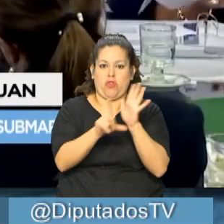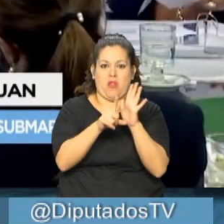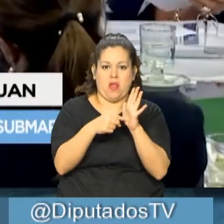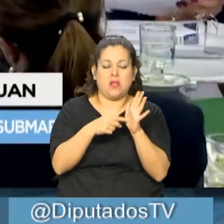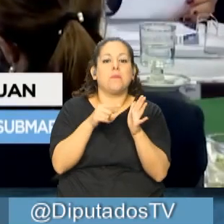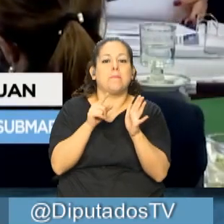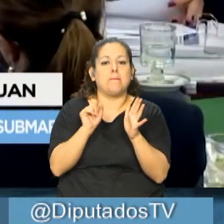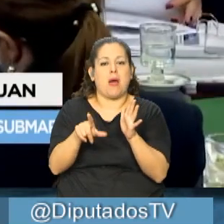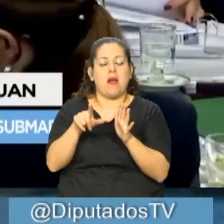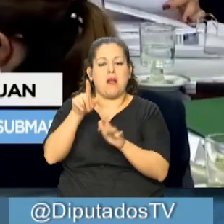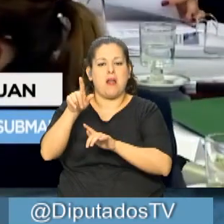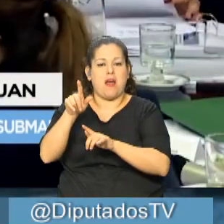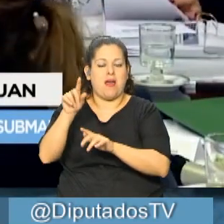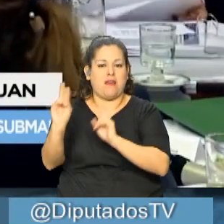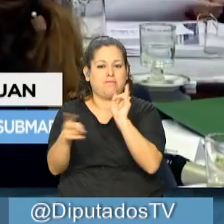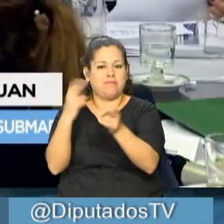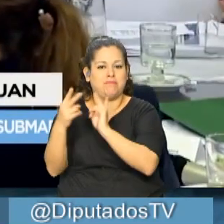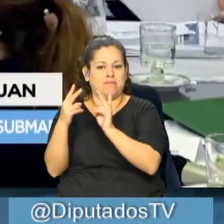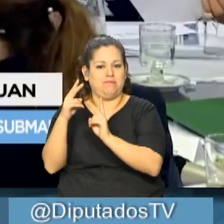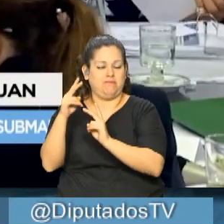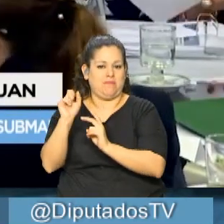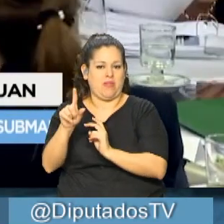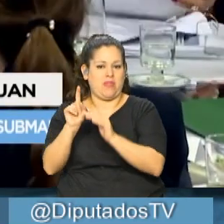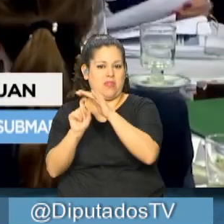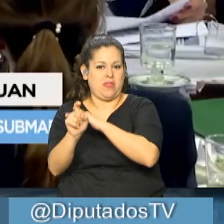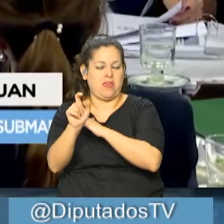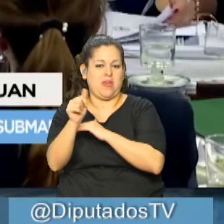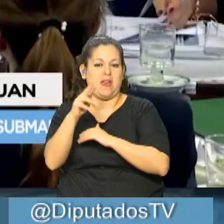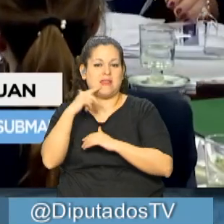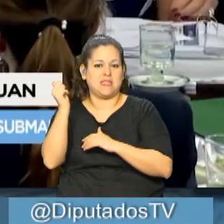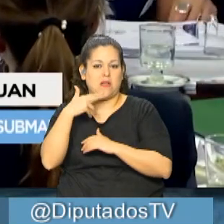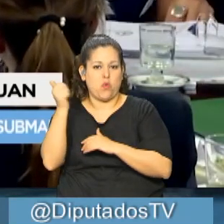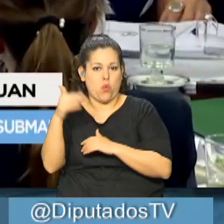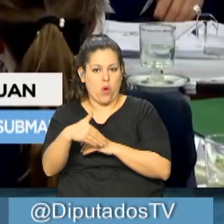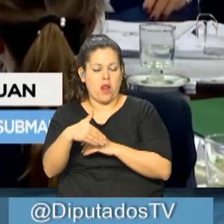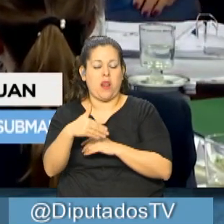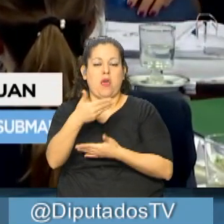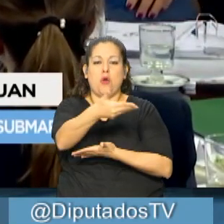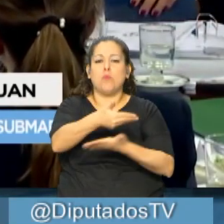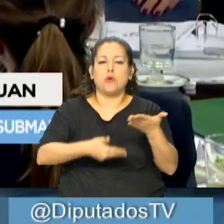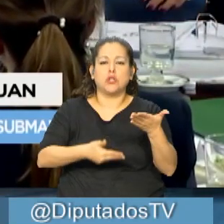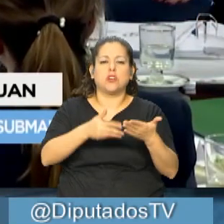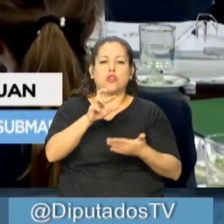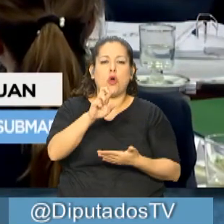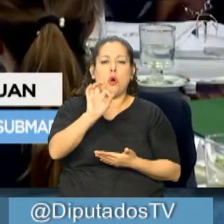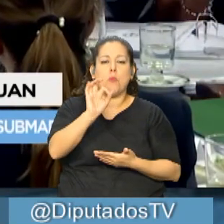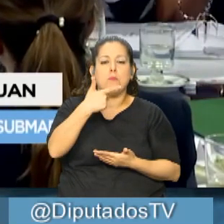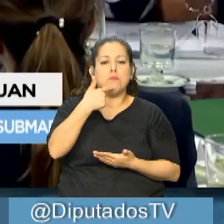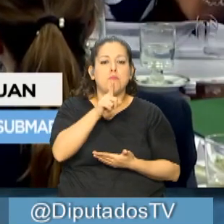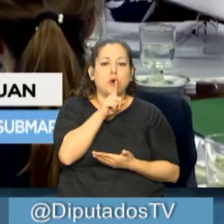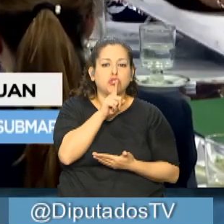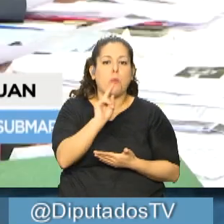Ara San Juan. Por ejemplo, lo que es el ascenso post-mortem, que es un proyecto de mi autoría, y